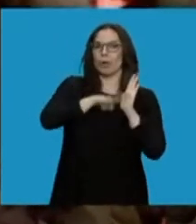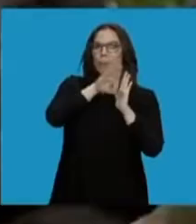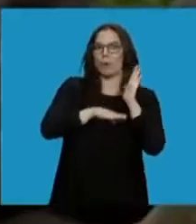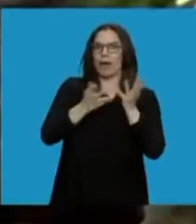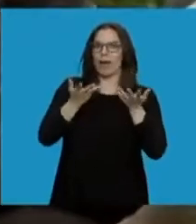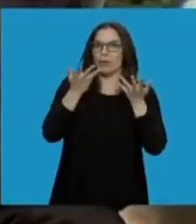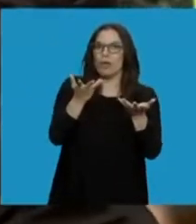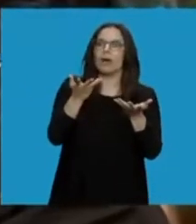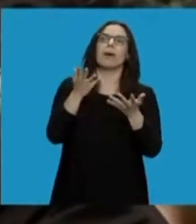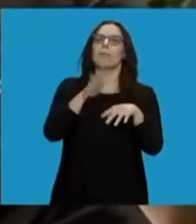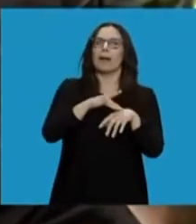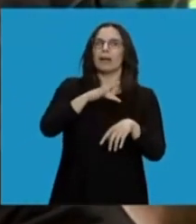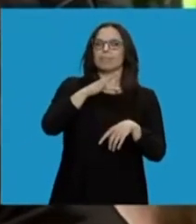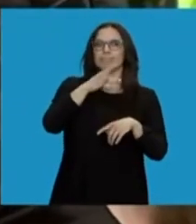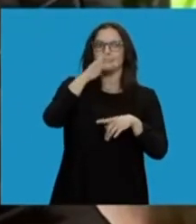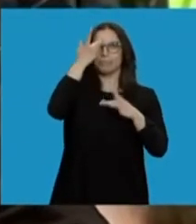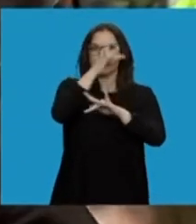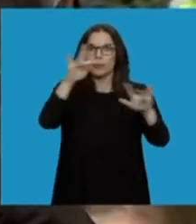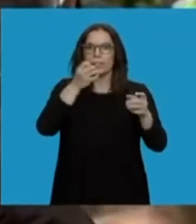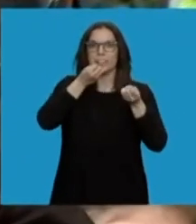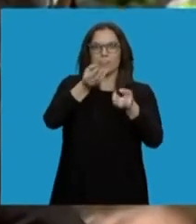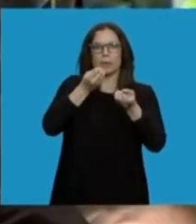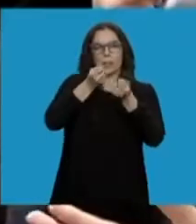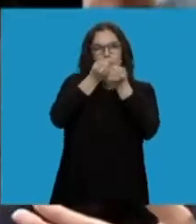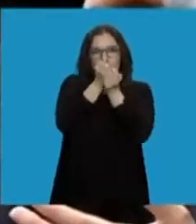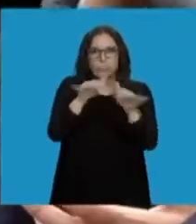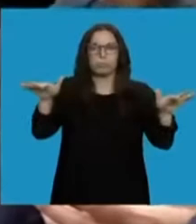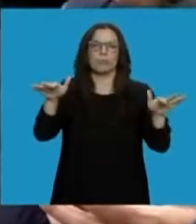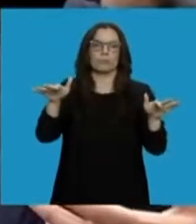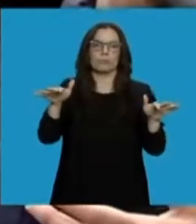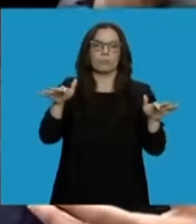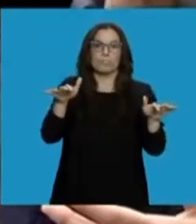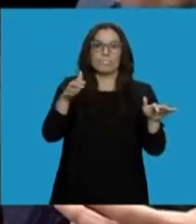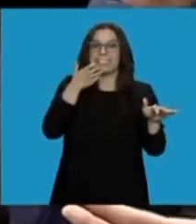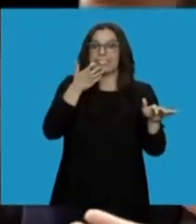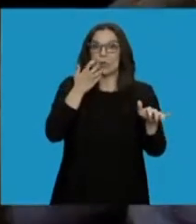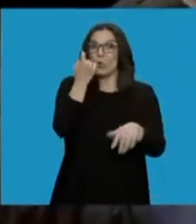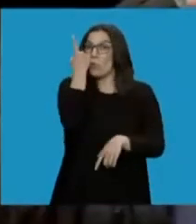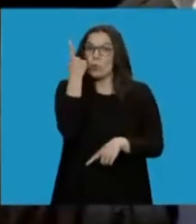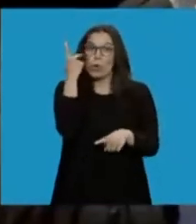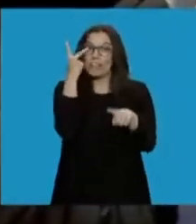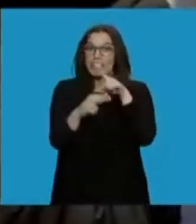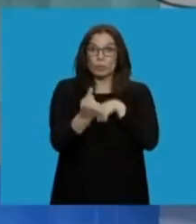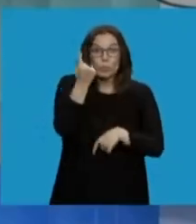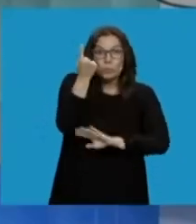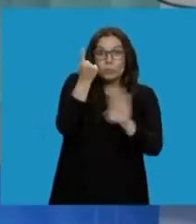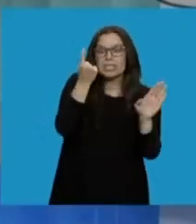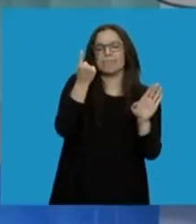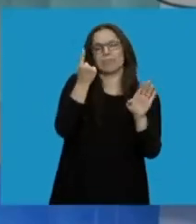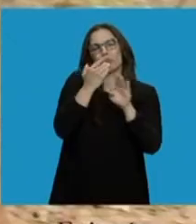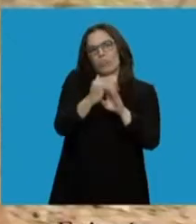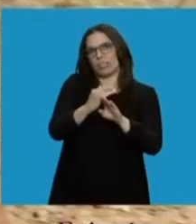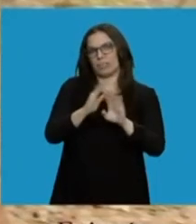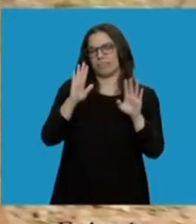contribuir a difundir toda esta información y a que llegue a la gente, y que con que podamos evitar un accidente de tráfico, con uno solo, sería